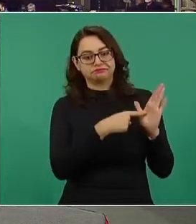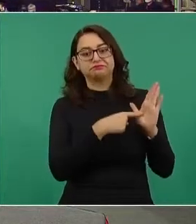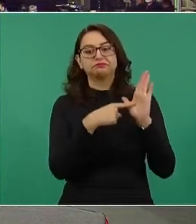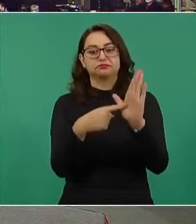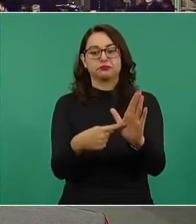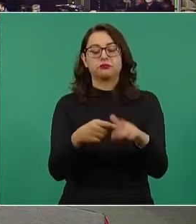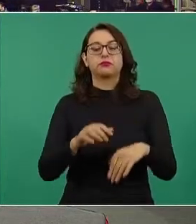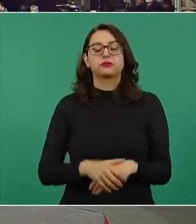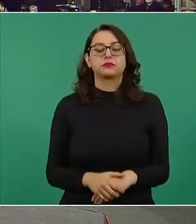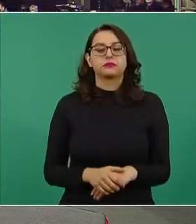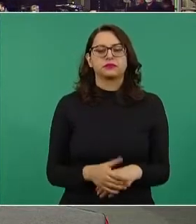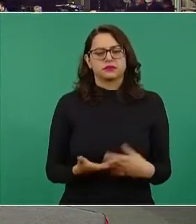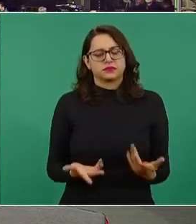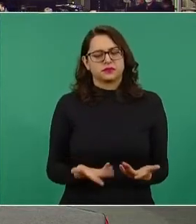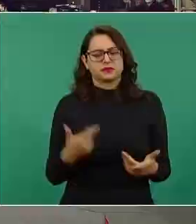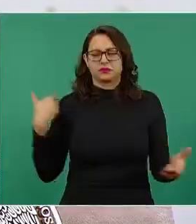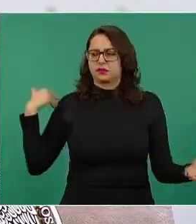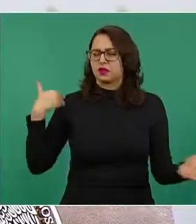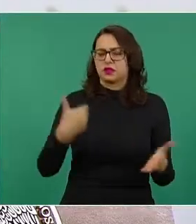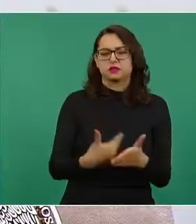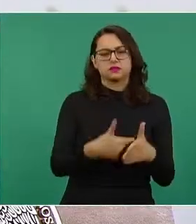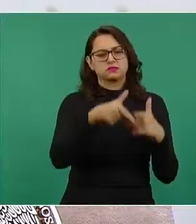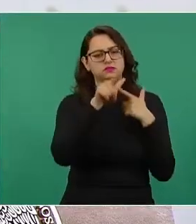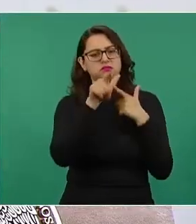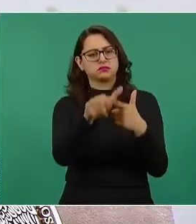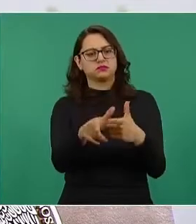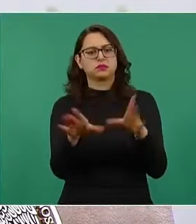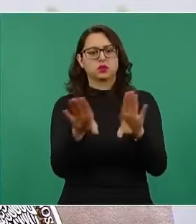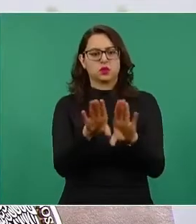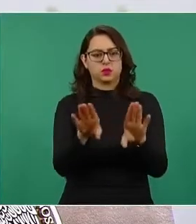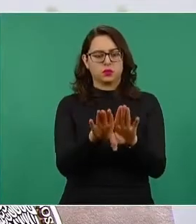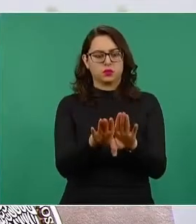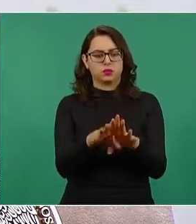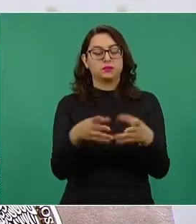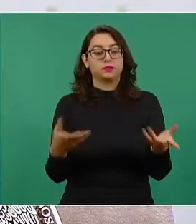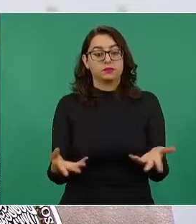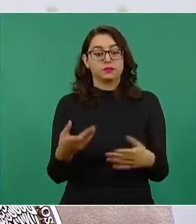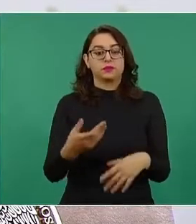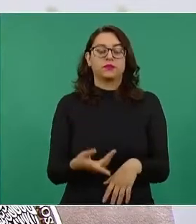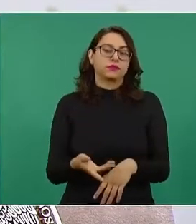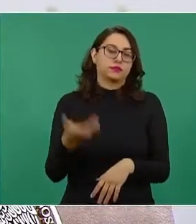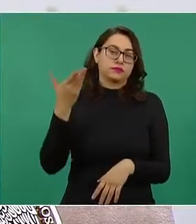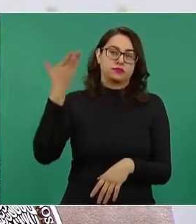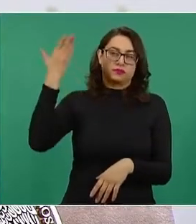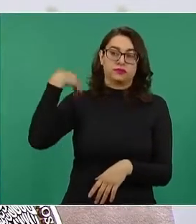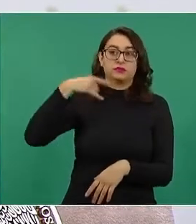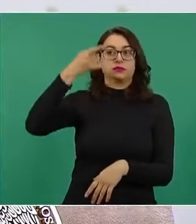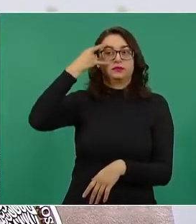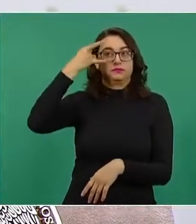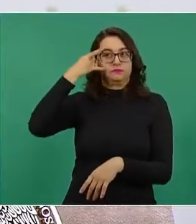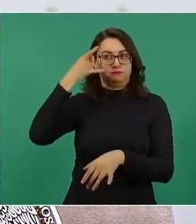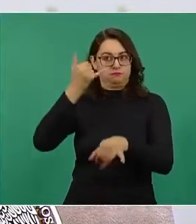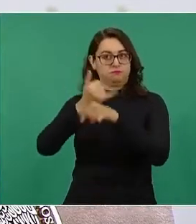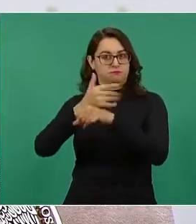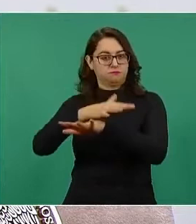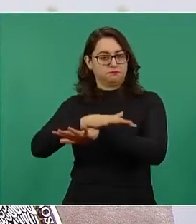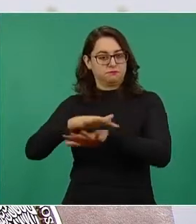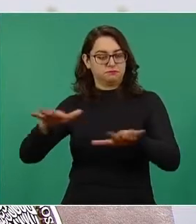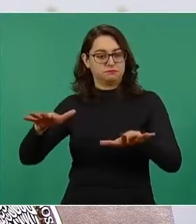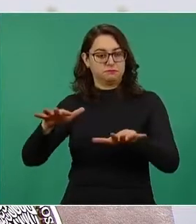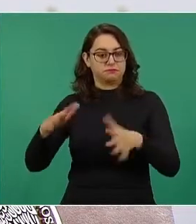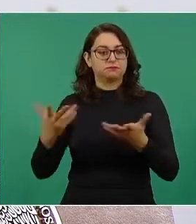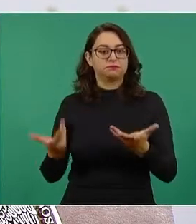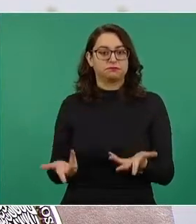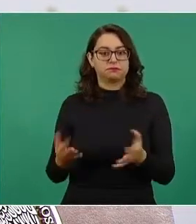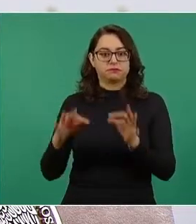de este programa de vacunación contra COVID después de lo que presentamos en Campeche hace algunas semanas, en donde informamos el haber